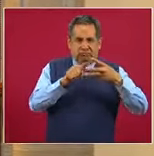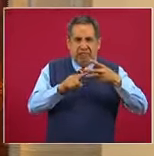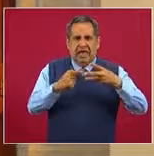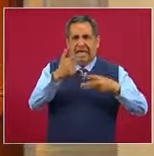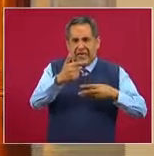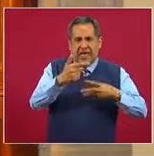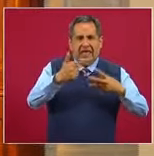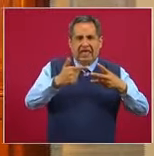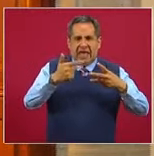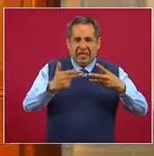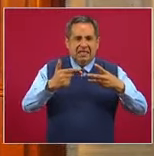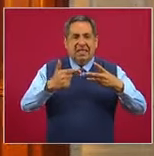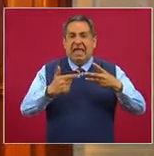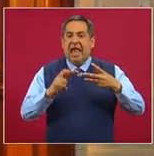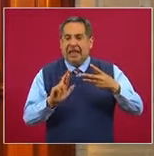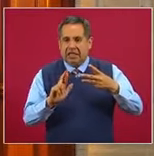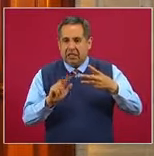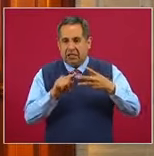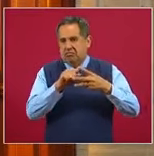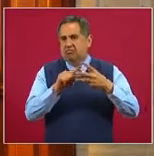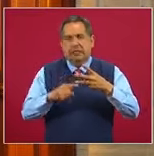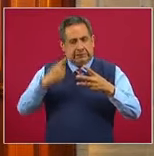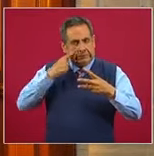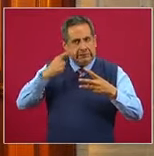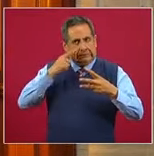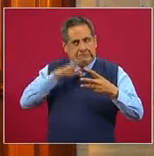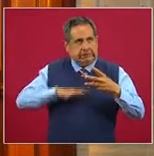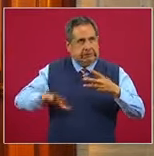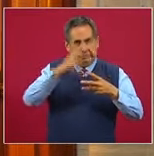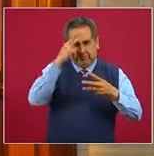GH y GR. Si me das la siguiente, por favor.